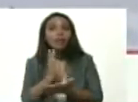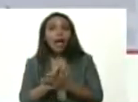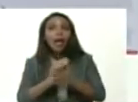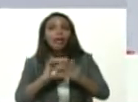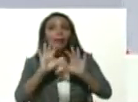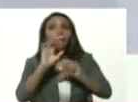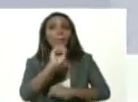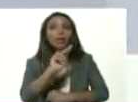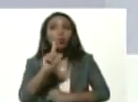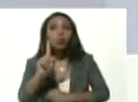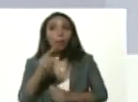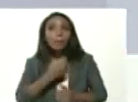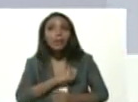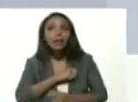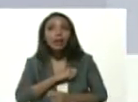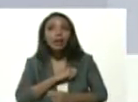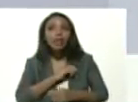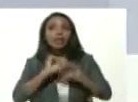casos de Colombia,